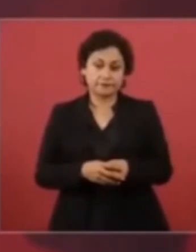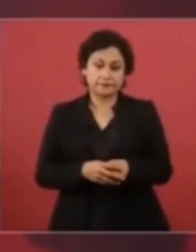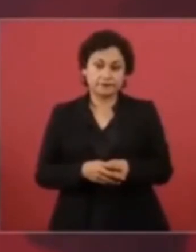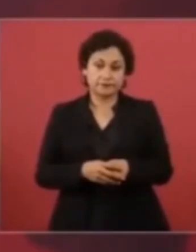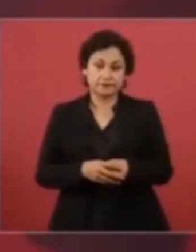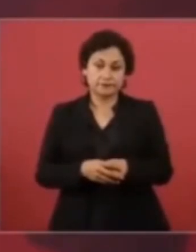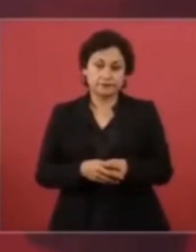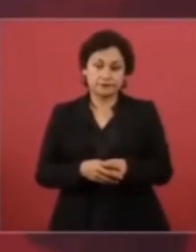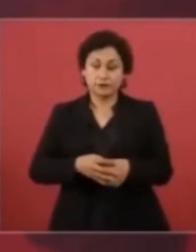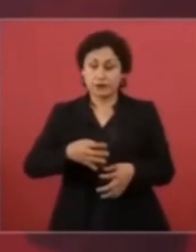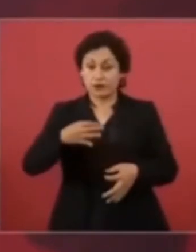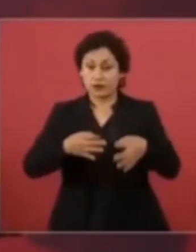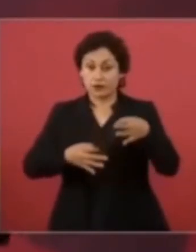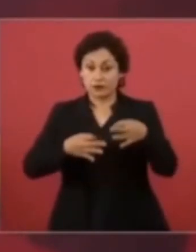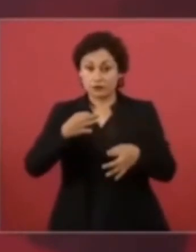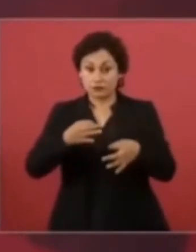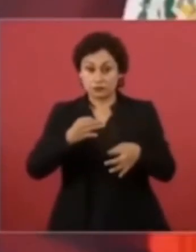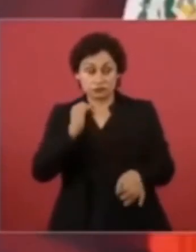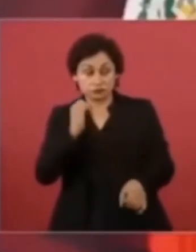¿Justiciero?